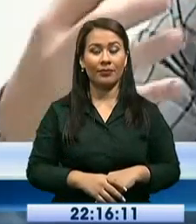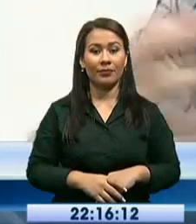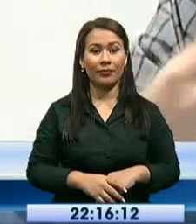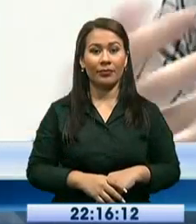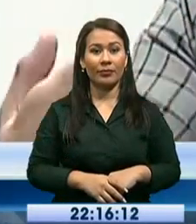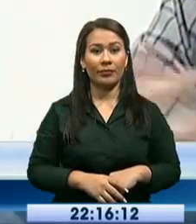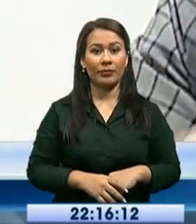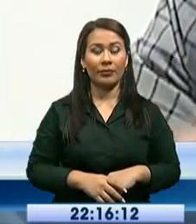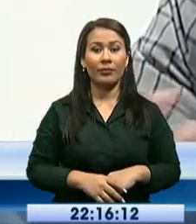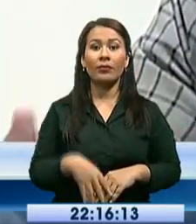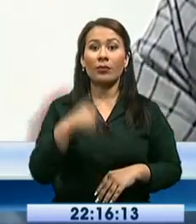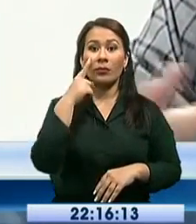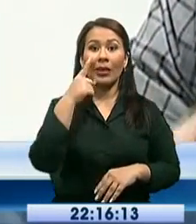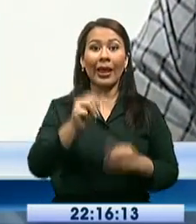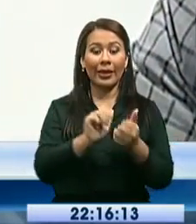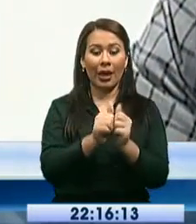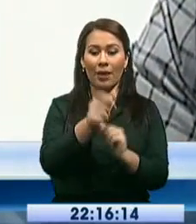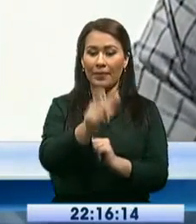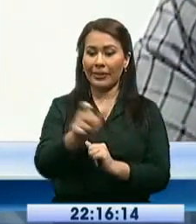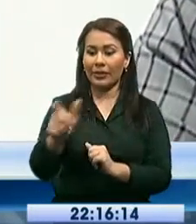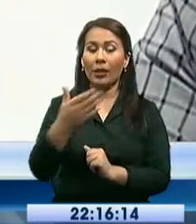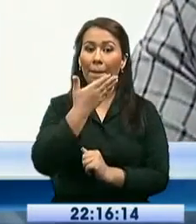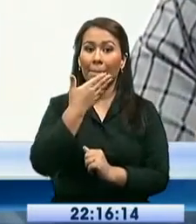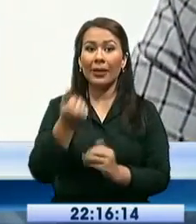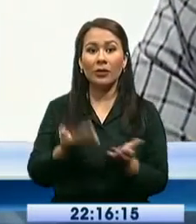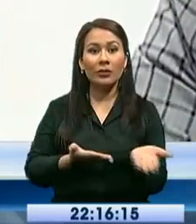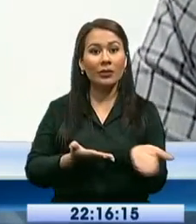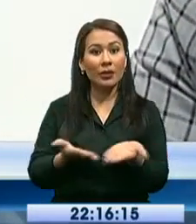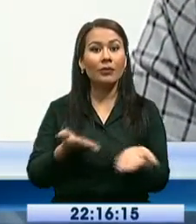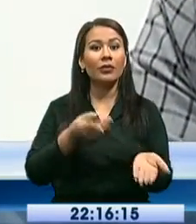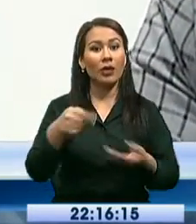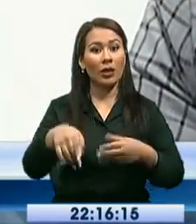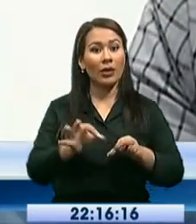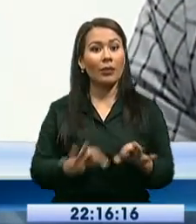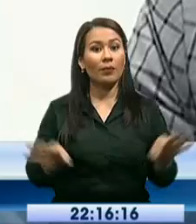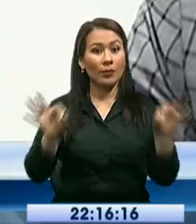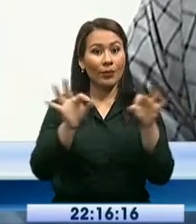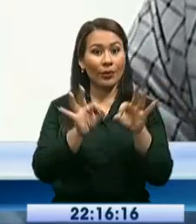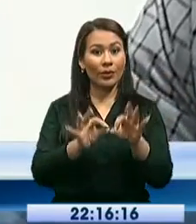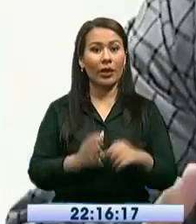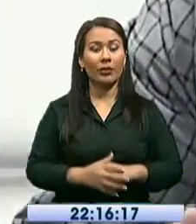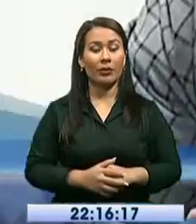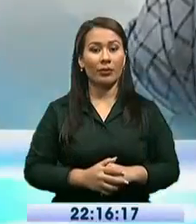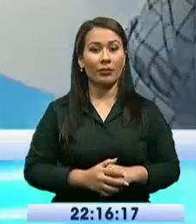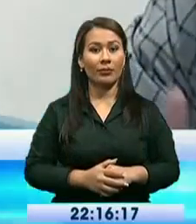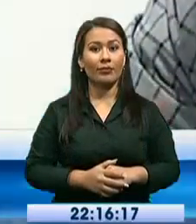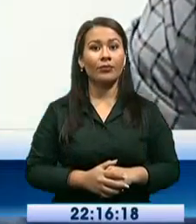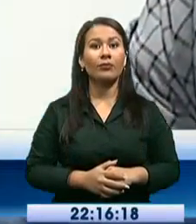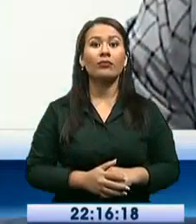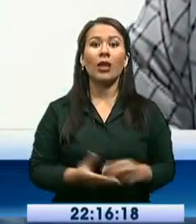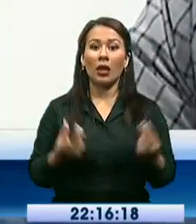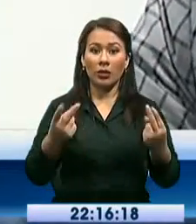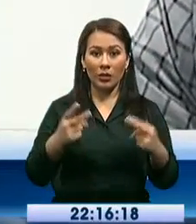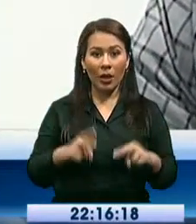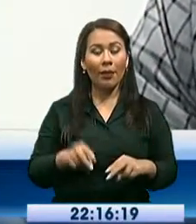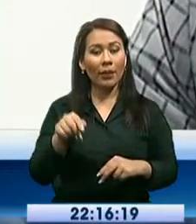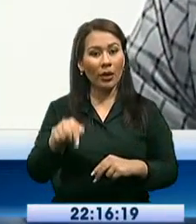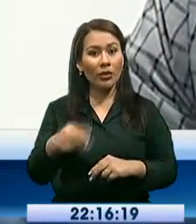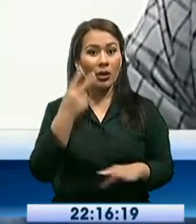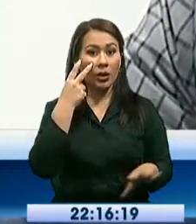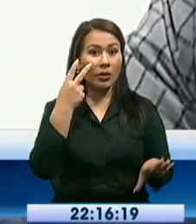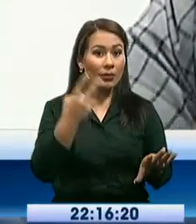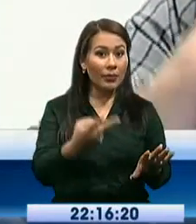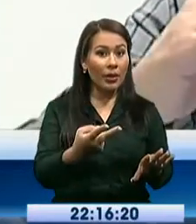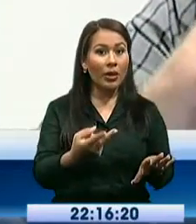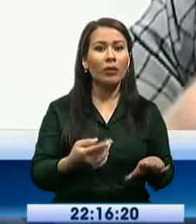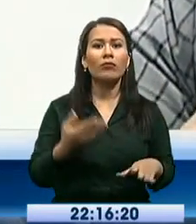tal manera que cada uno tiene un ingreso diferenciado. Eso es un factor logístico de seguridad indiscutible. De comodidad también, ¿no? Pero